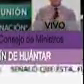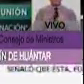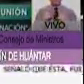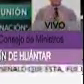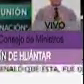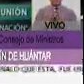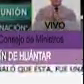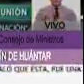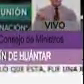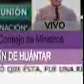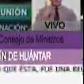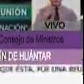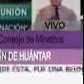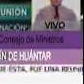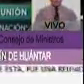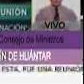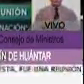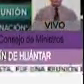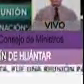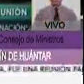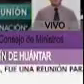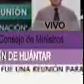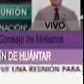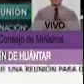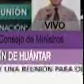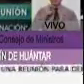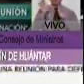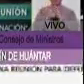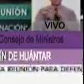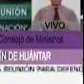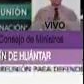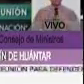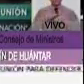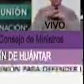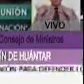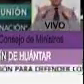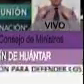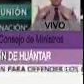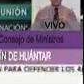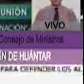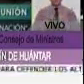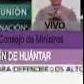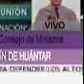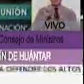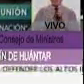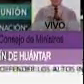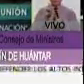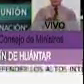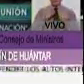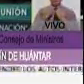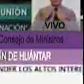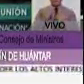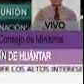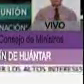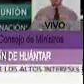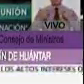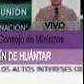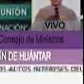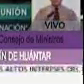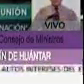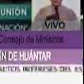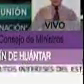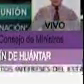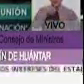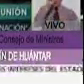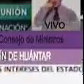tener hechos de esta naturaleza, de a quienes se puedan afectar y que de alguna manera se traicione